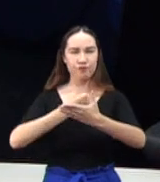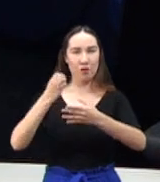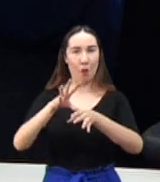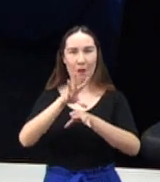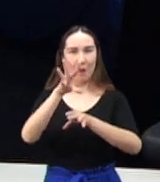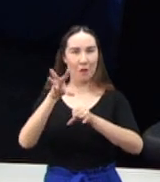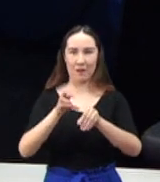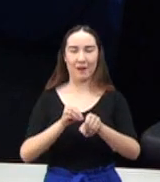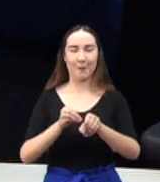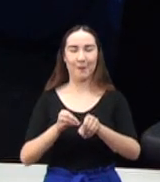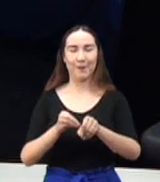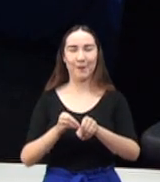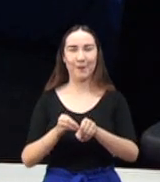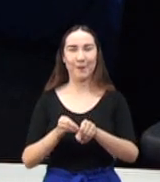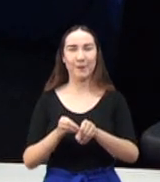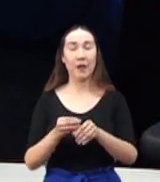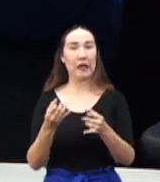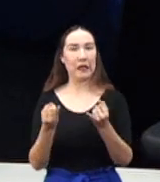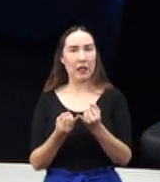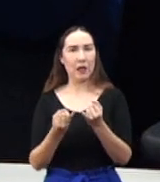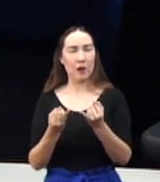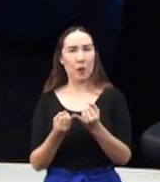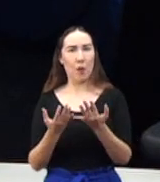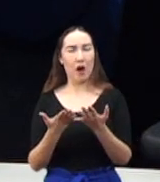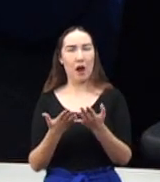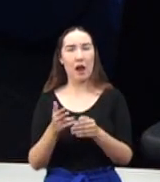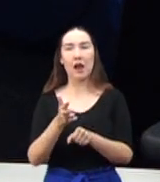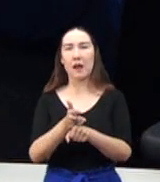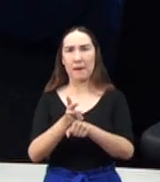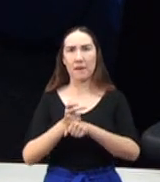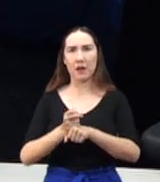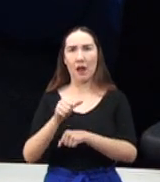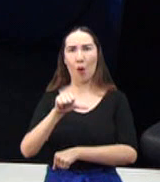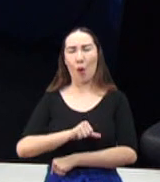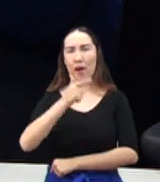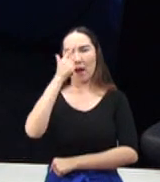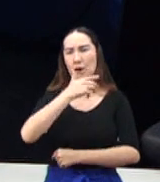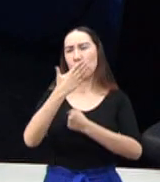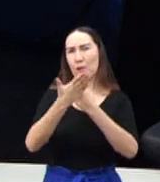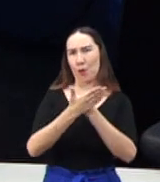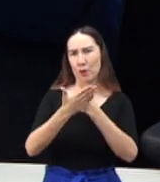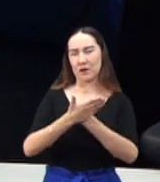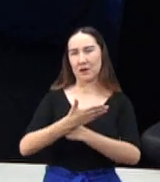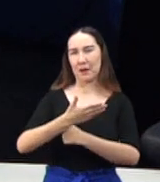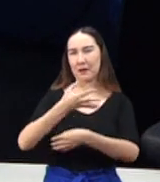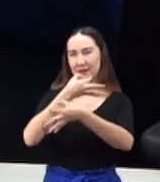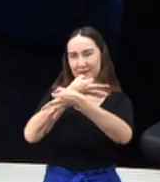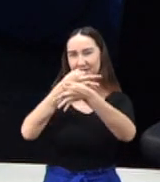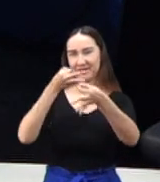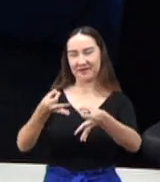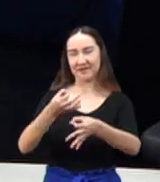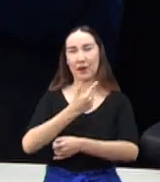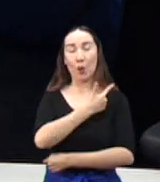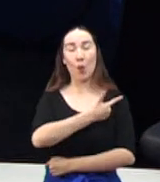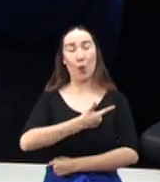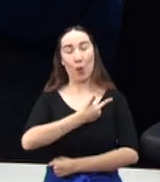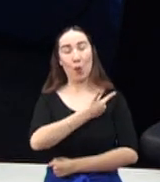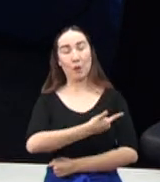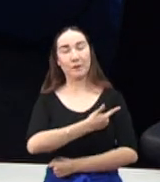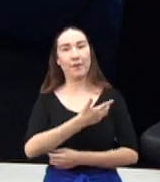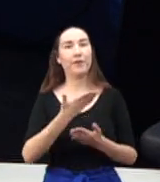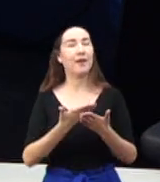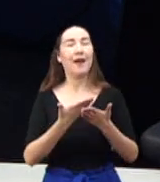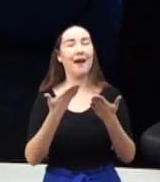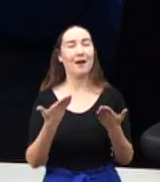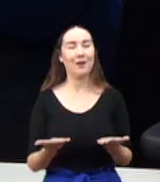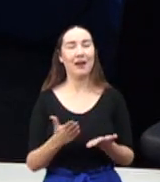que se pueda a través también de nuestros invitados. Hoy tenemos invitados, más adelante se los presentaré con muchísimo gusto. Bueno, el caso es